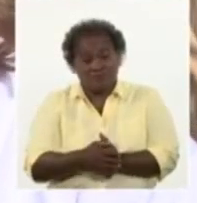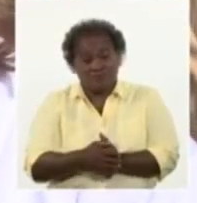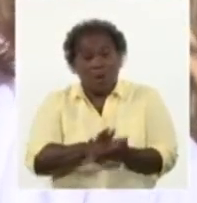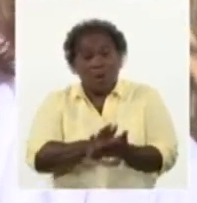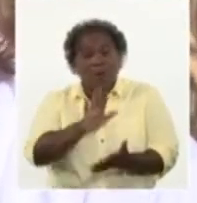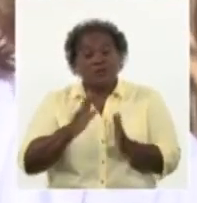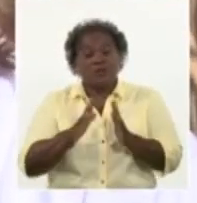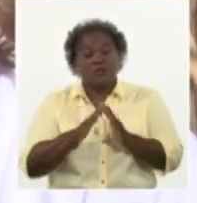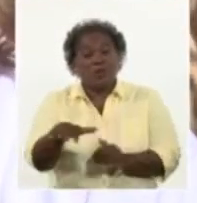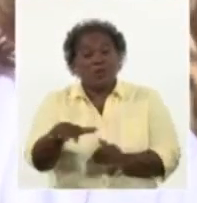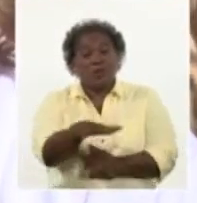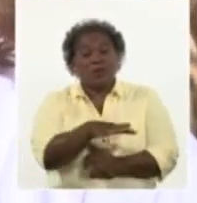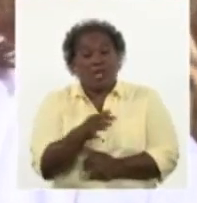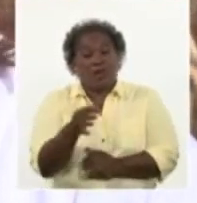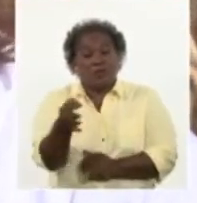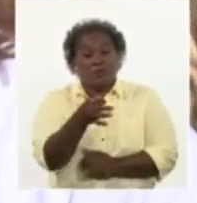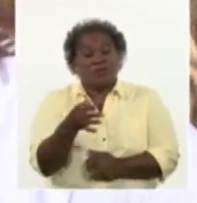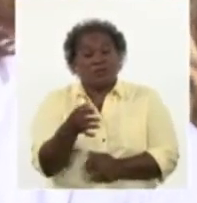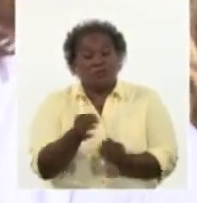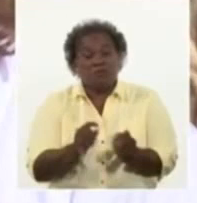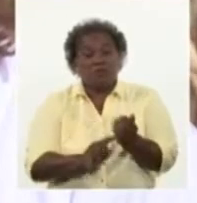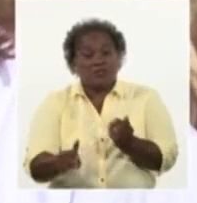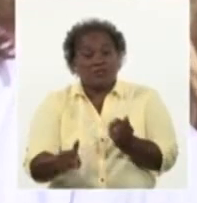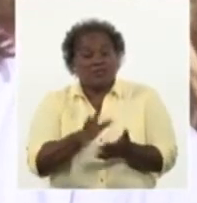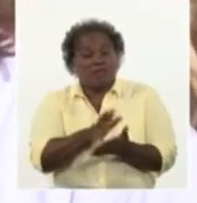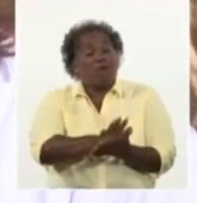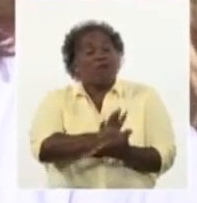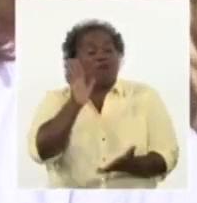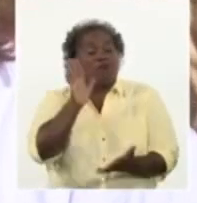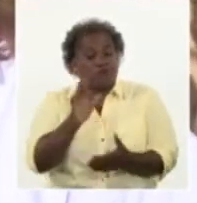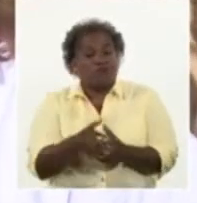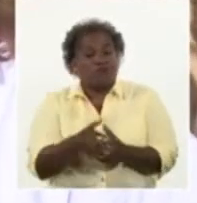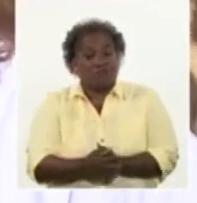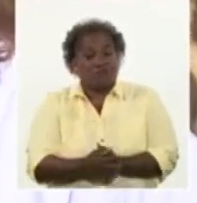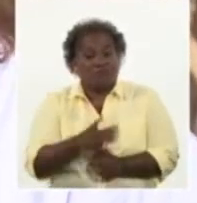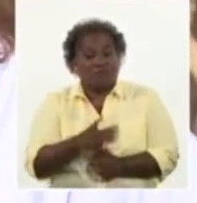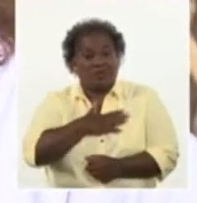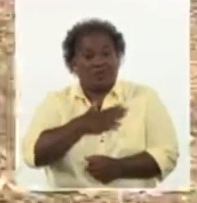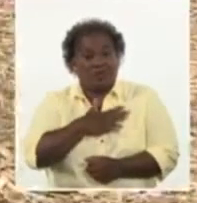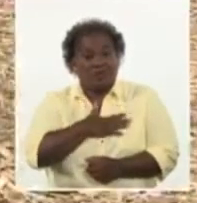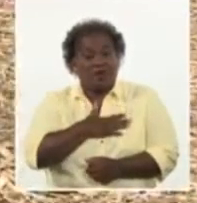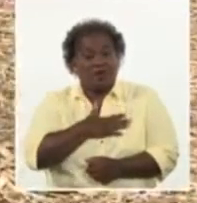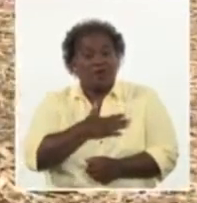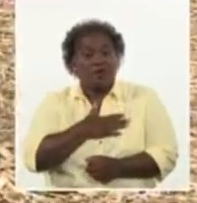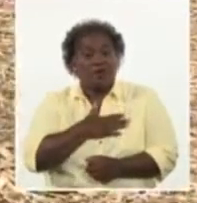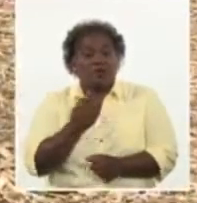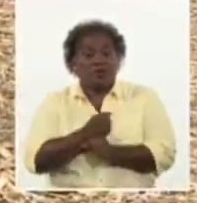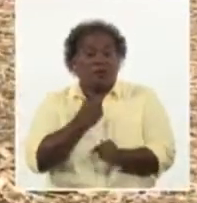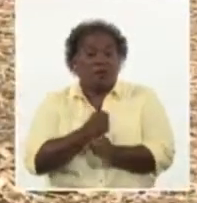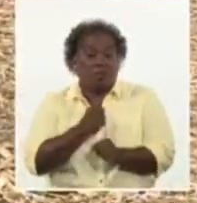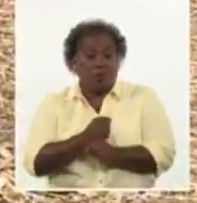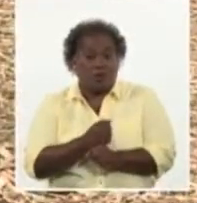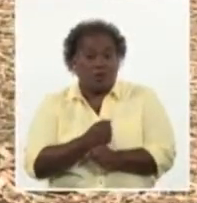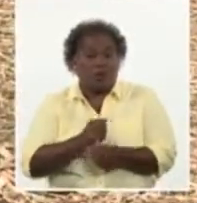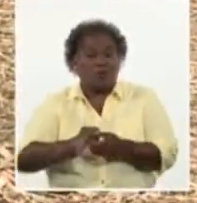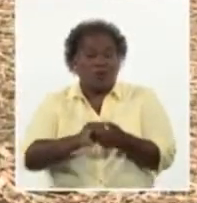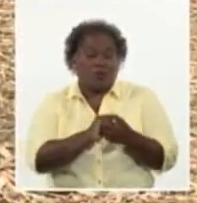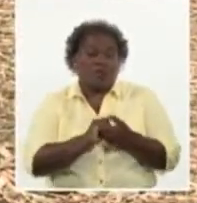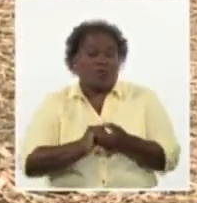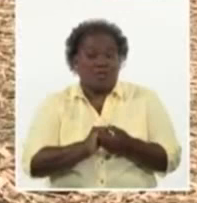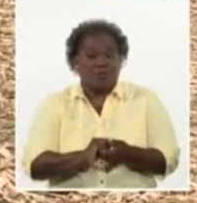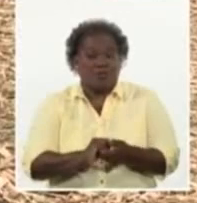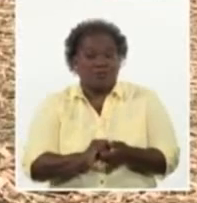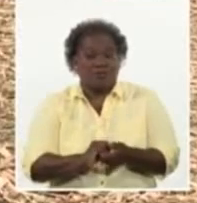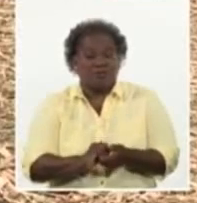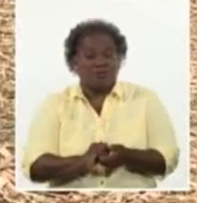comunidad, compromiso municipio, provincia, y sobre todo con nuestros cooperativistas, de que son